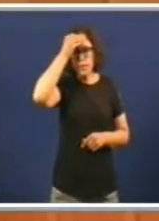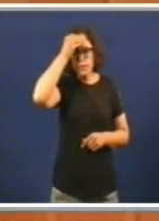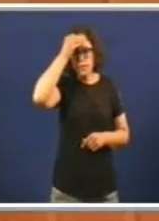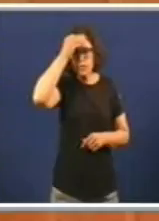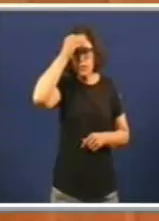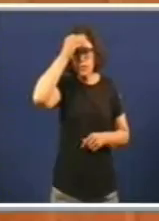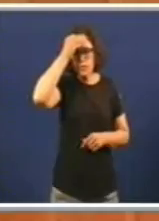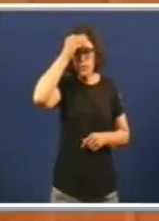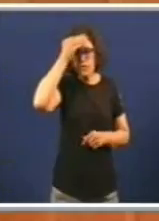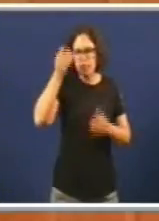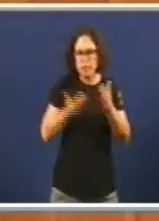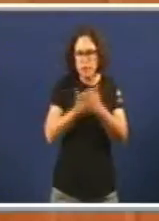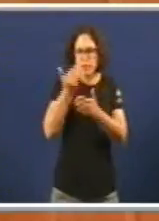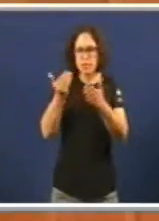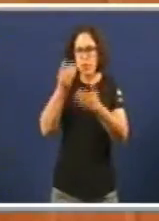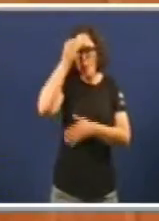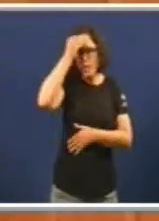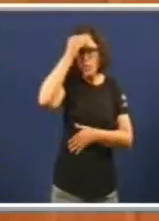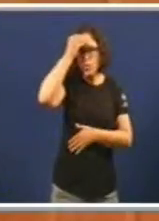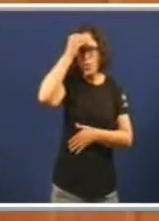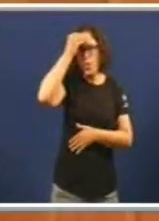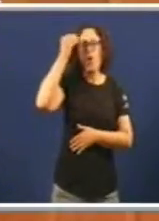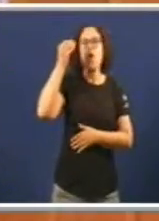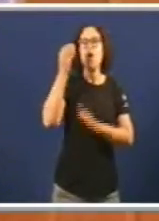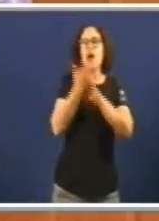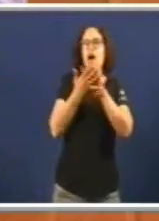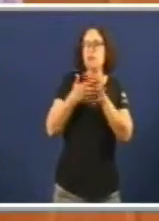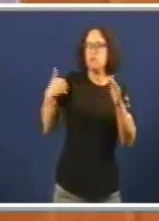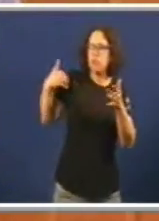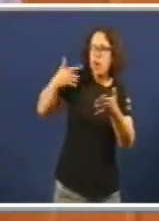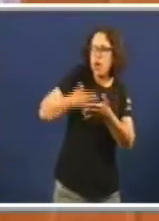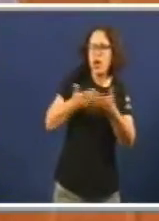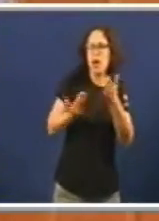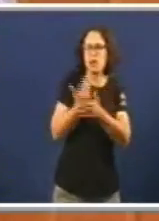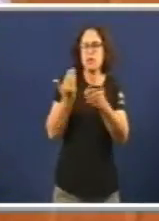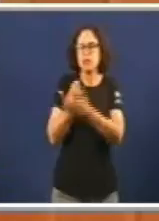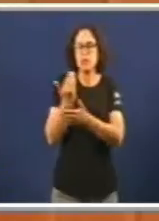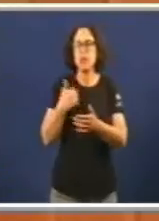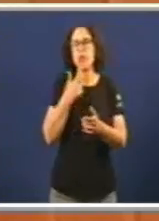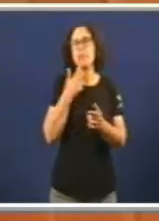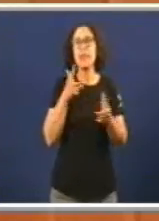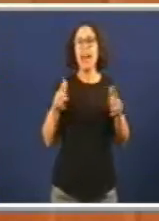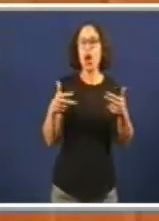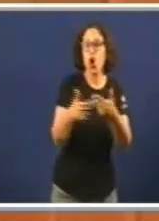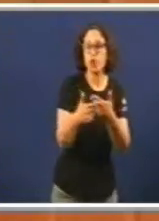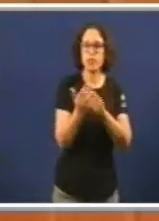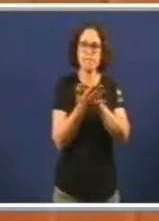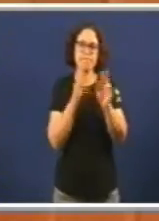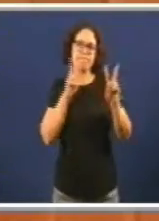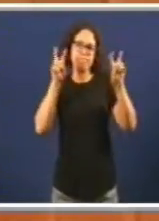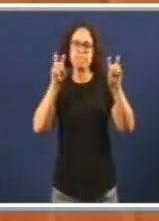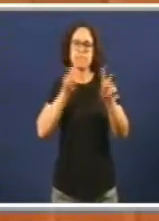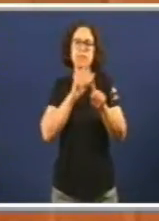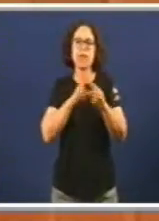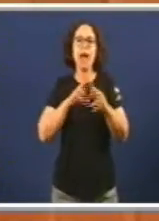anos este tratamento da lingua. Os recortes non eran recortes, eran axustes porque vivíramos e vivimos,